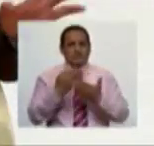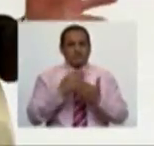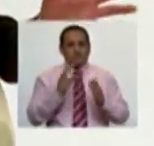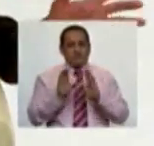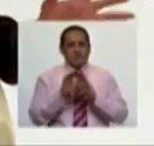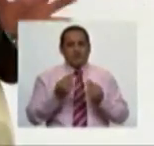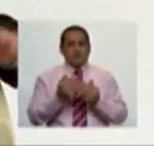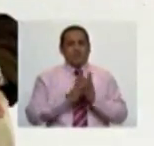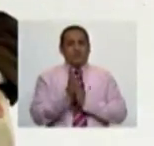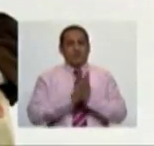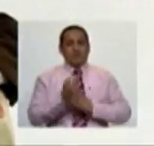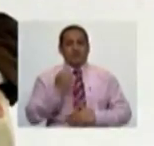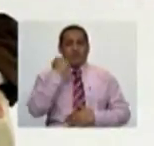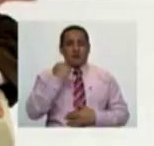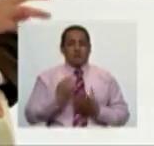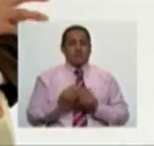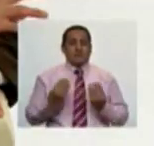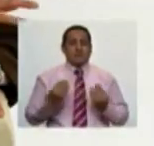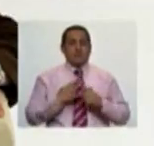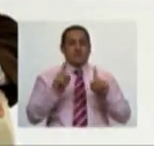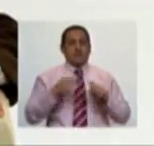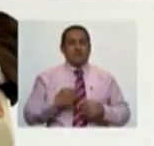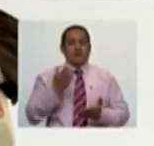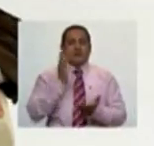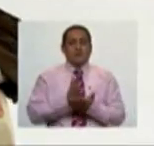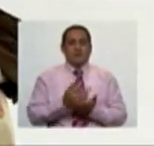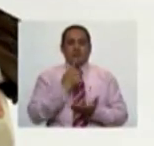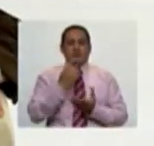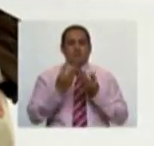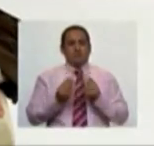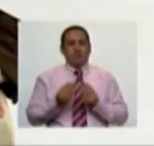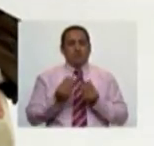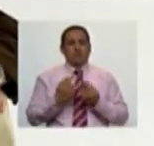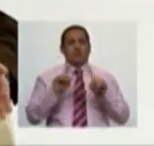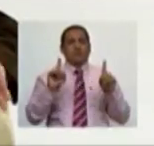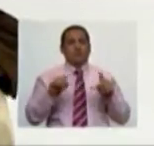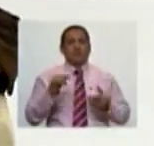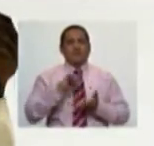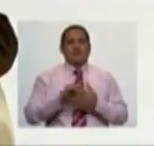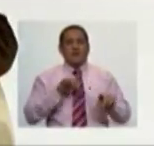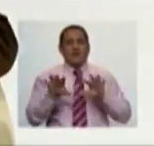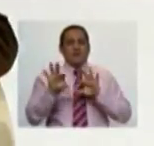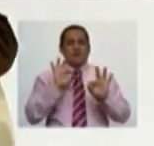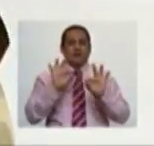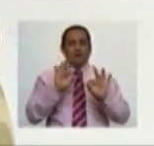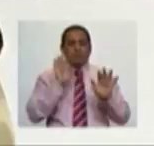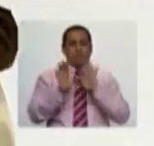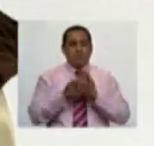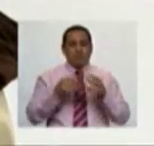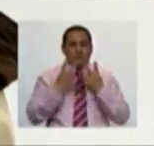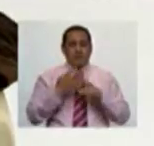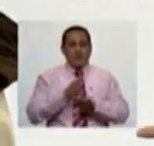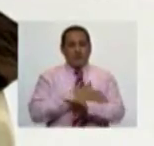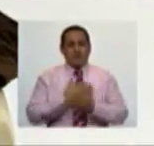ecuación de costo-beneficio. Yo gano bastante, pero mi sanción es pequeña. Entonces, ¿qué elijo?